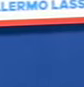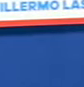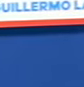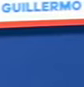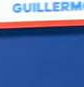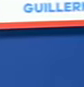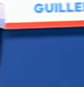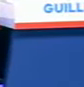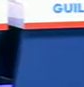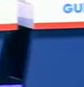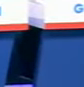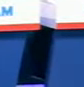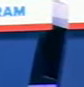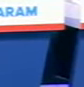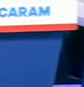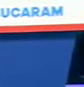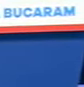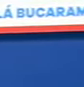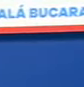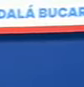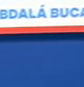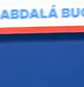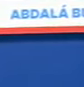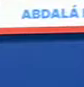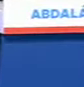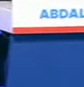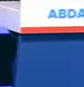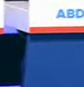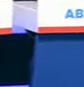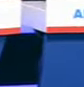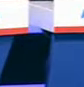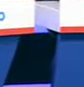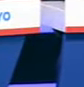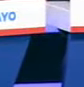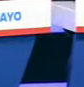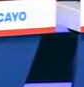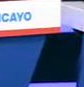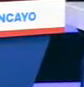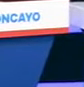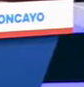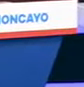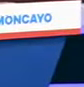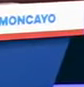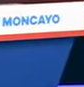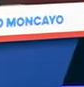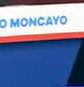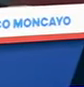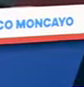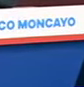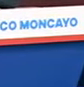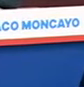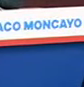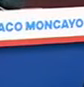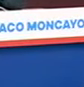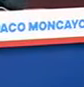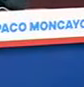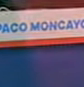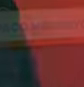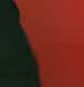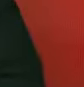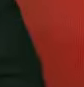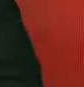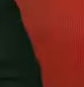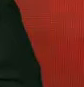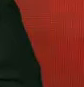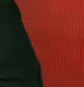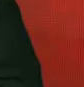en todo el mundo. Lideramos sintonía en este momento y es importante escuchar esa propuesta en materia económica de los candidatos